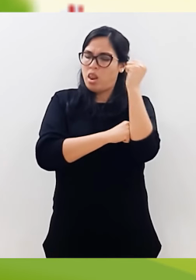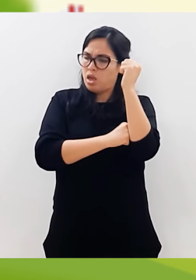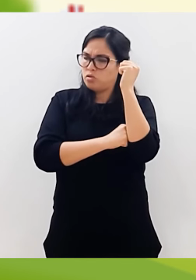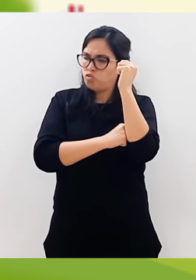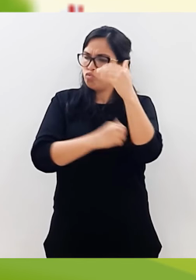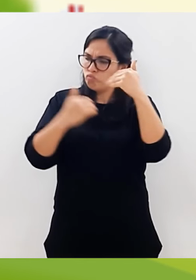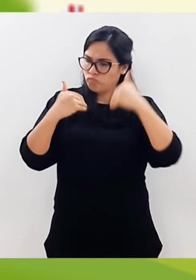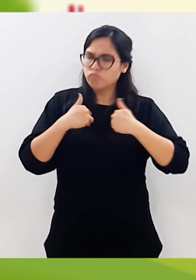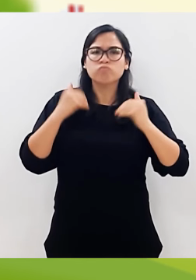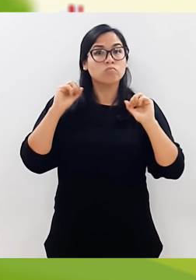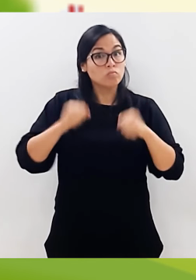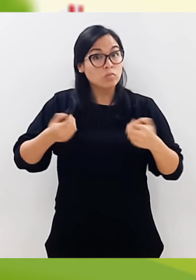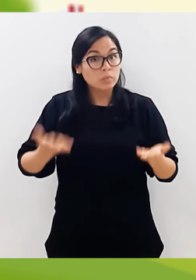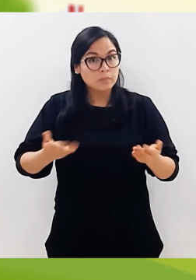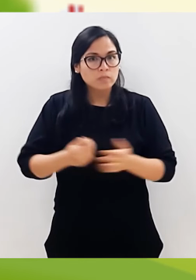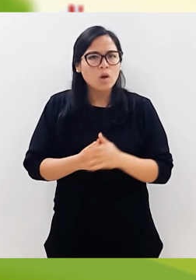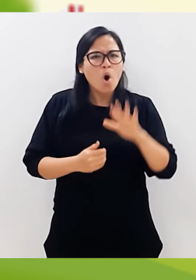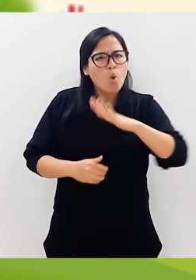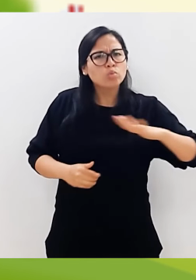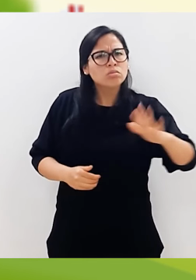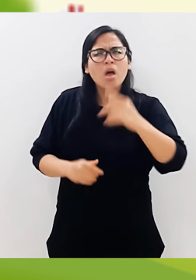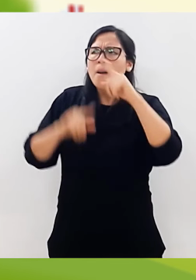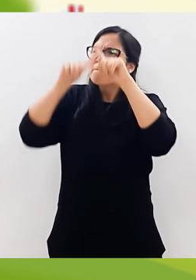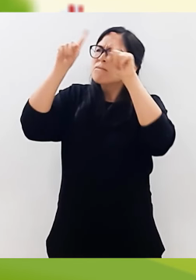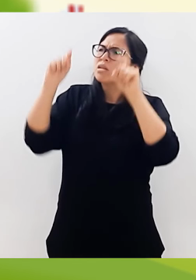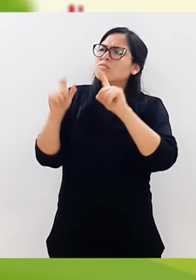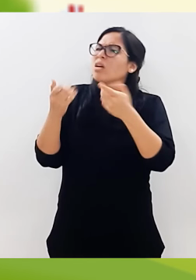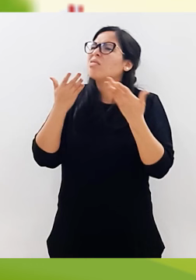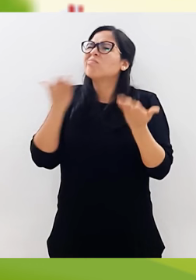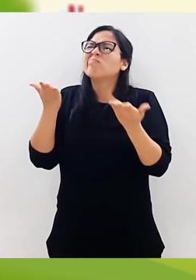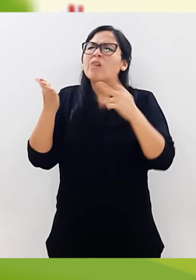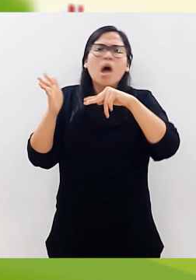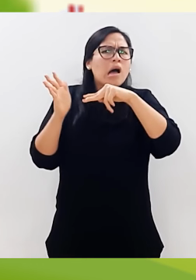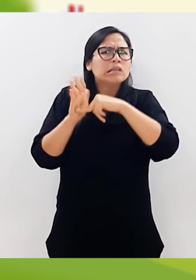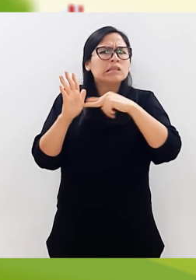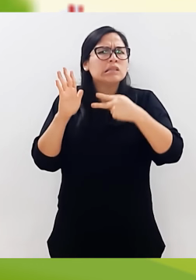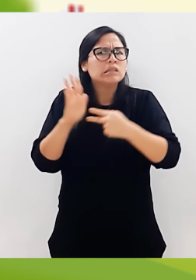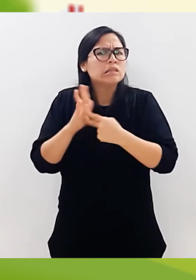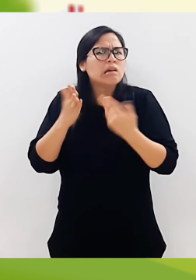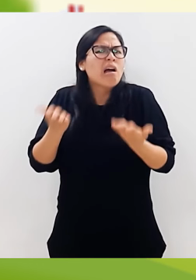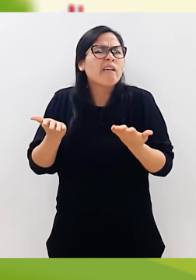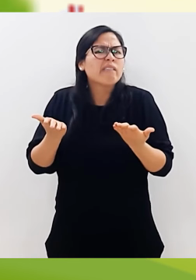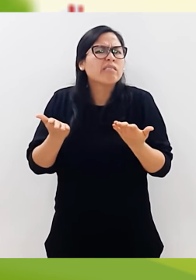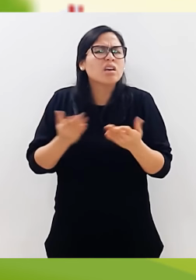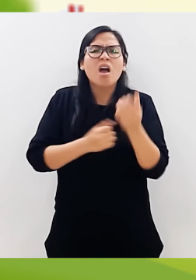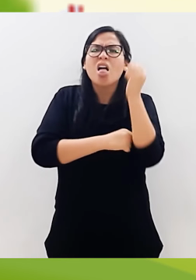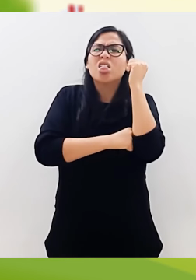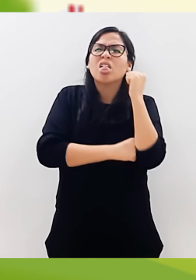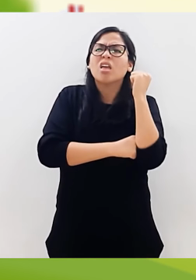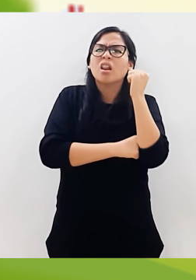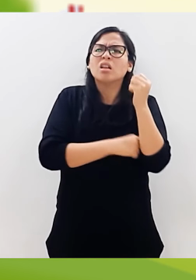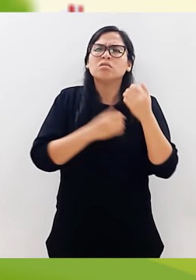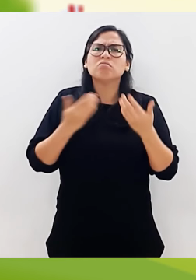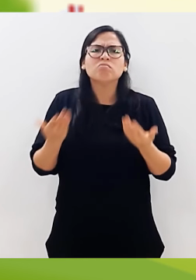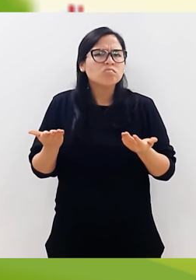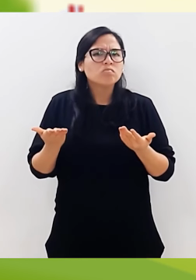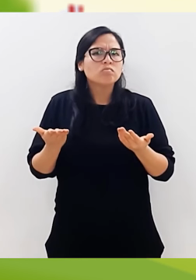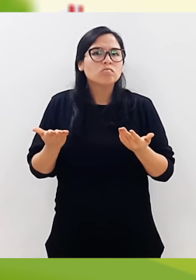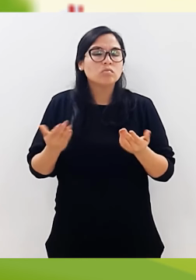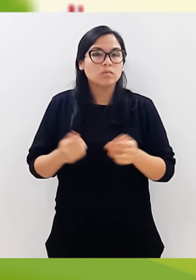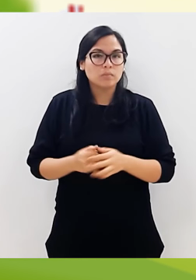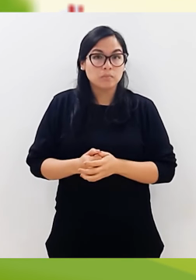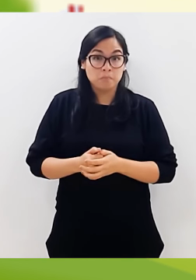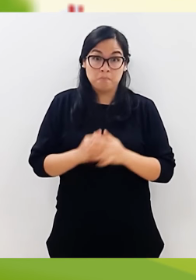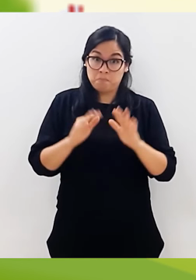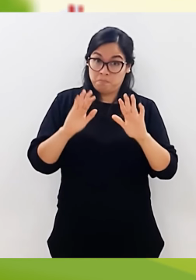derecho. Pero ustedes se preguntarán, ¿a qué me refiero cuando digo sujetos